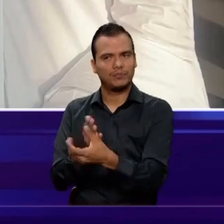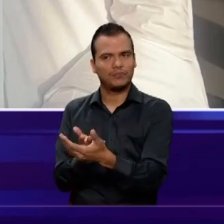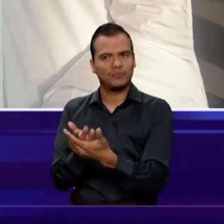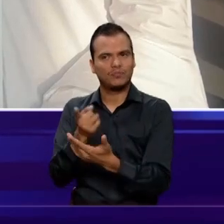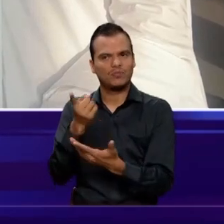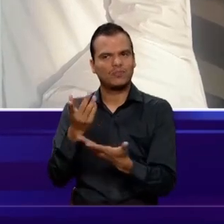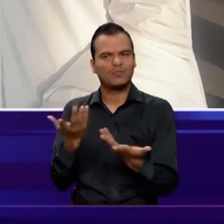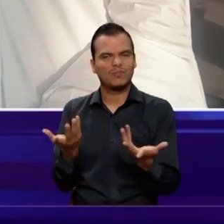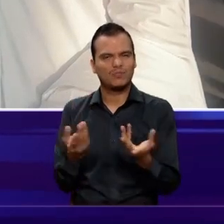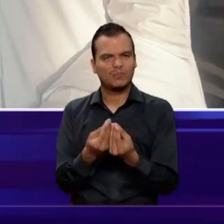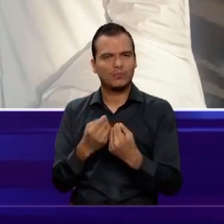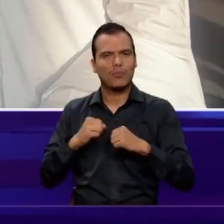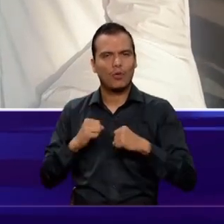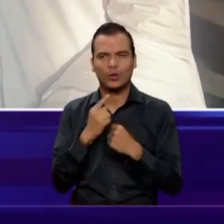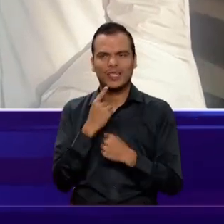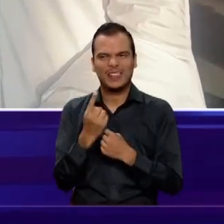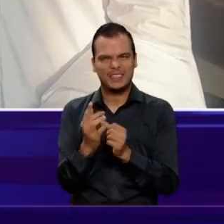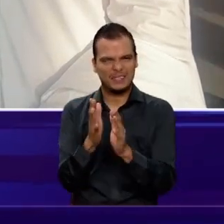República?